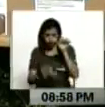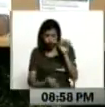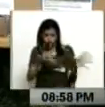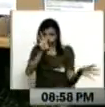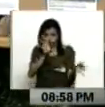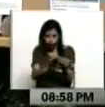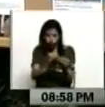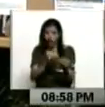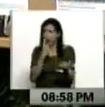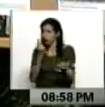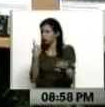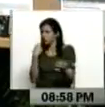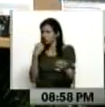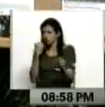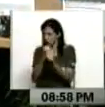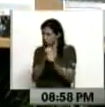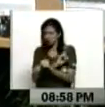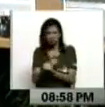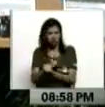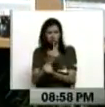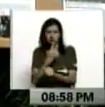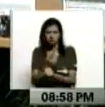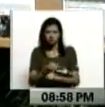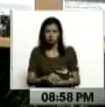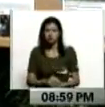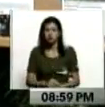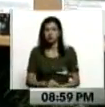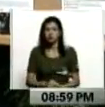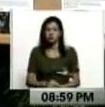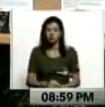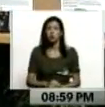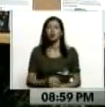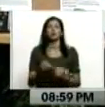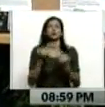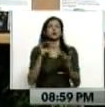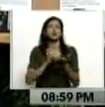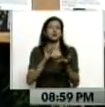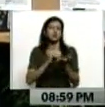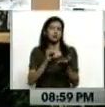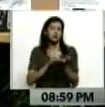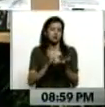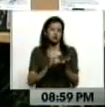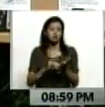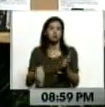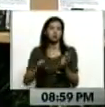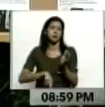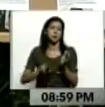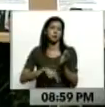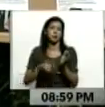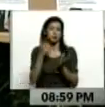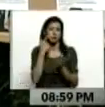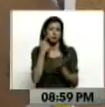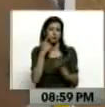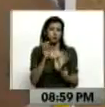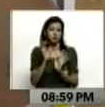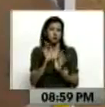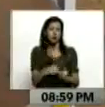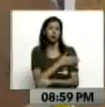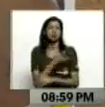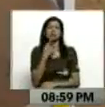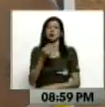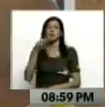si ustedes revisan desde que el comandante Chávez Nicolás están rindiendo memoria y cuenta cuántas veces se ha repetido esta